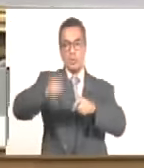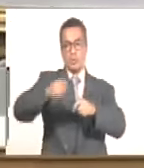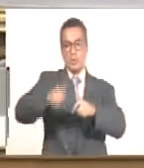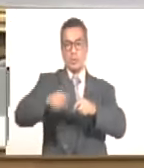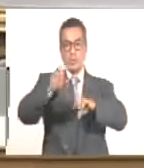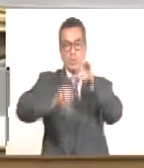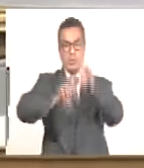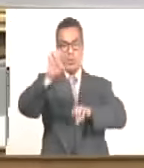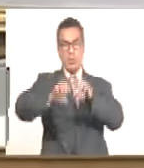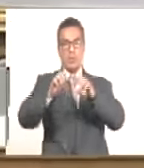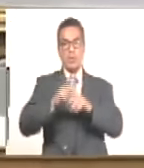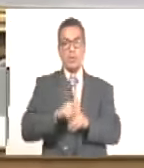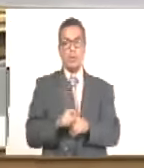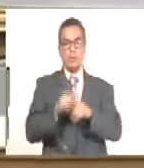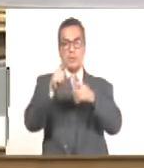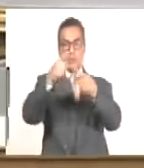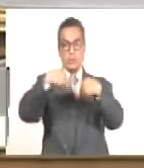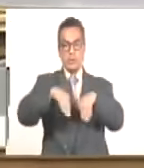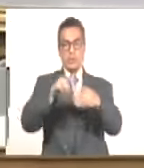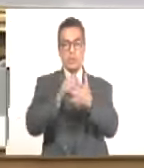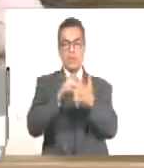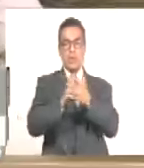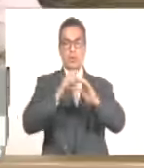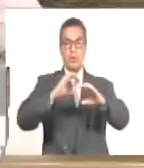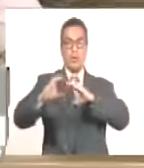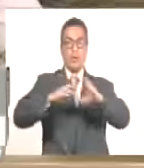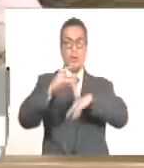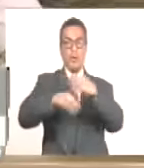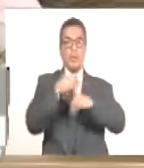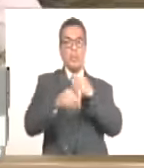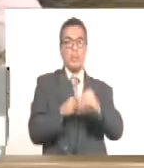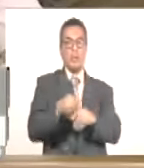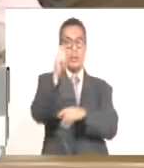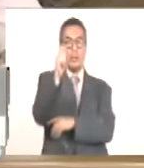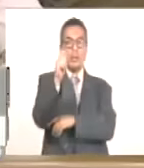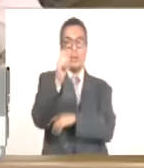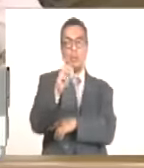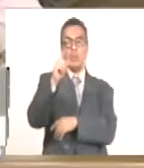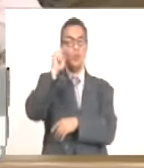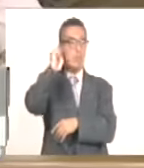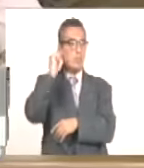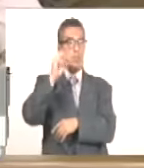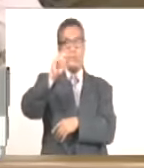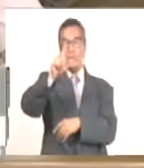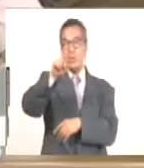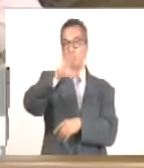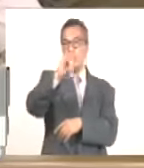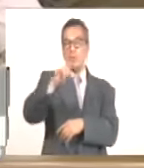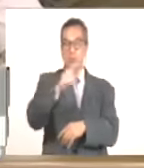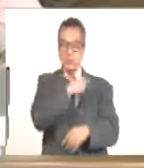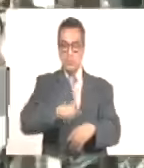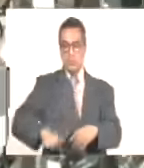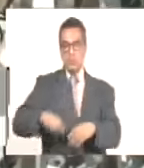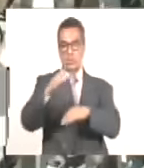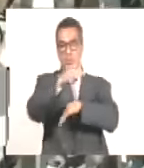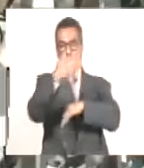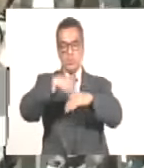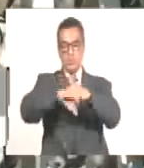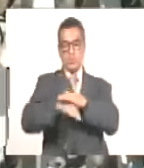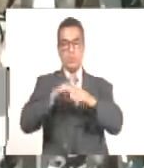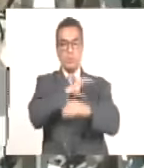respectiva evaluación. Siguiente punto. Comunicación suscrita por la diputada Luz Coromoto Chacón, presidenta de la